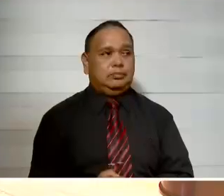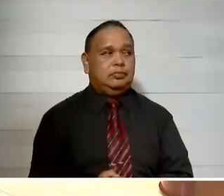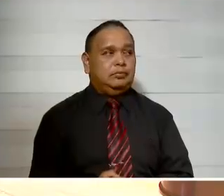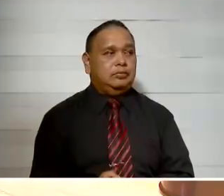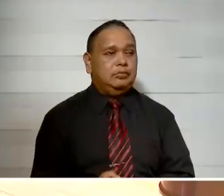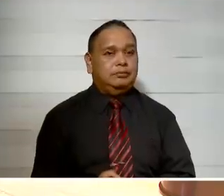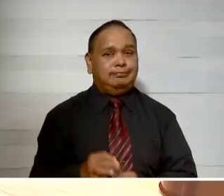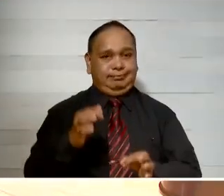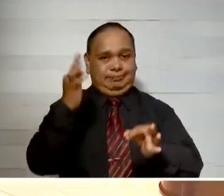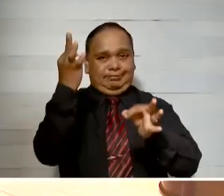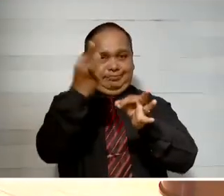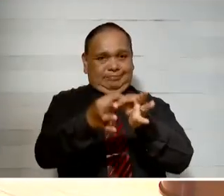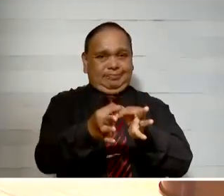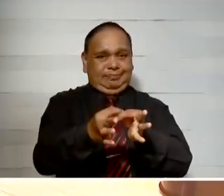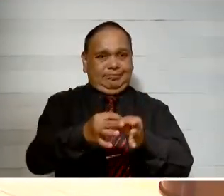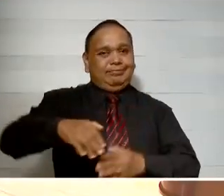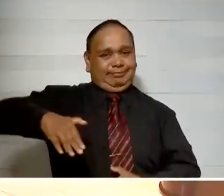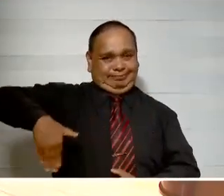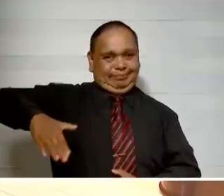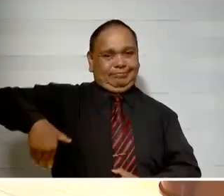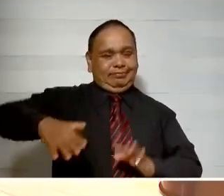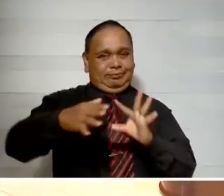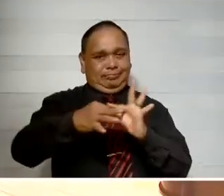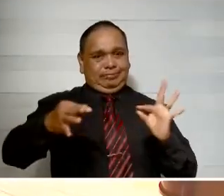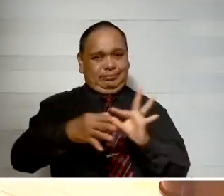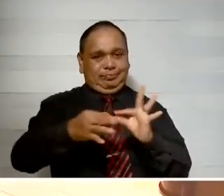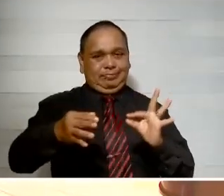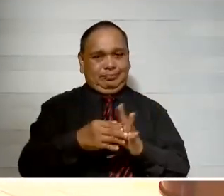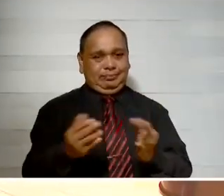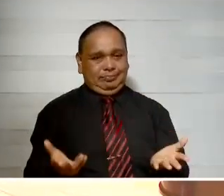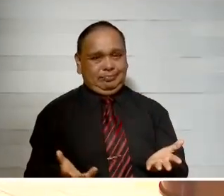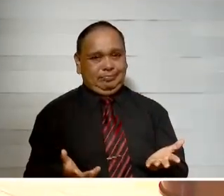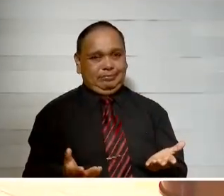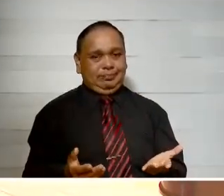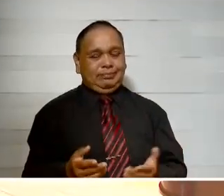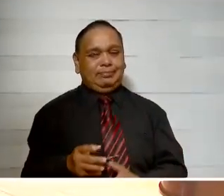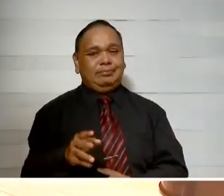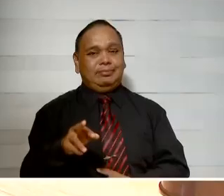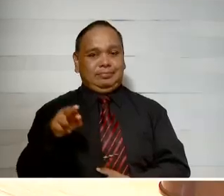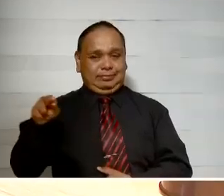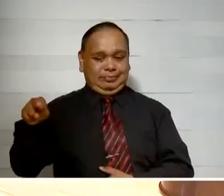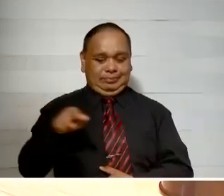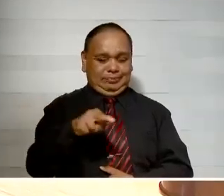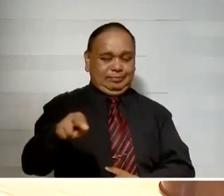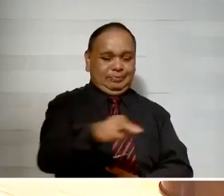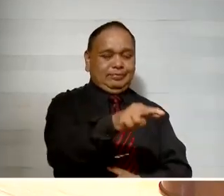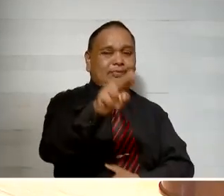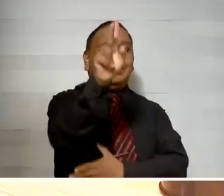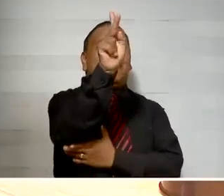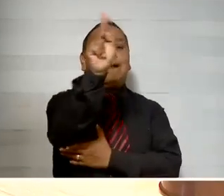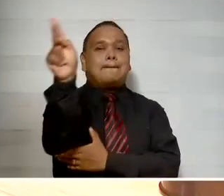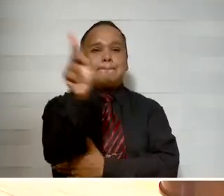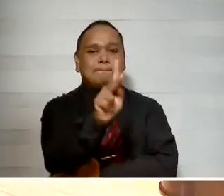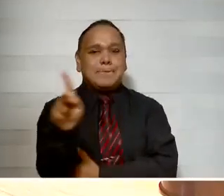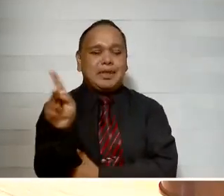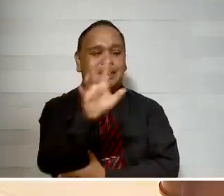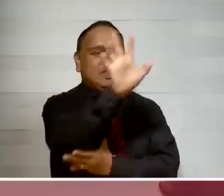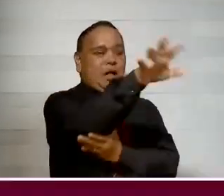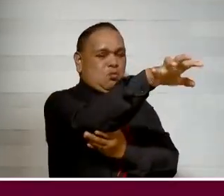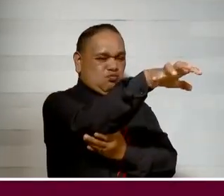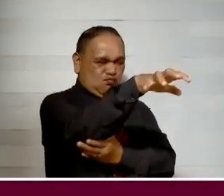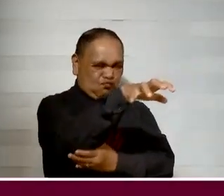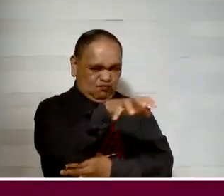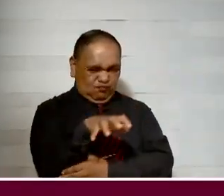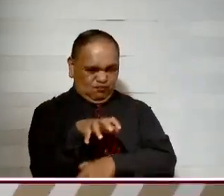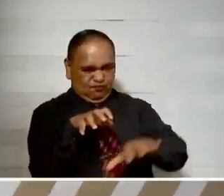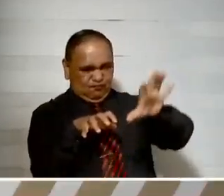y es precisamente lo que usted comentaba, gobernadora, el dragado del río Palizada, que la verdad se está cumpliendo en tiempo, con una